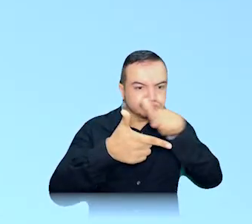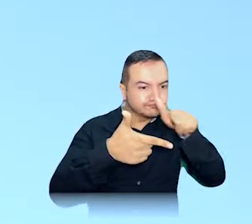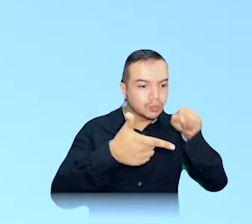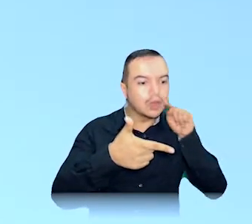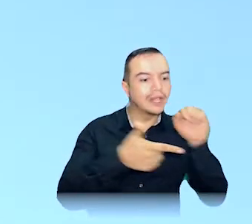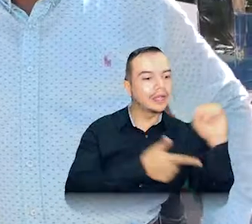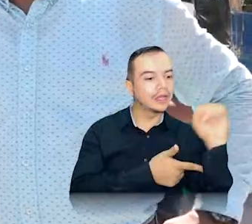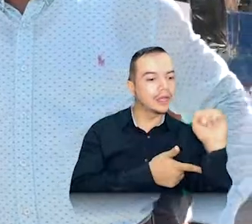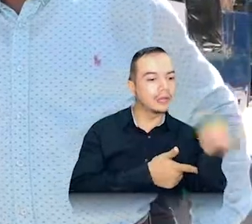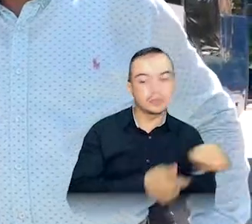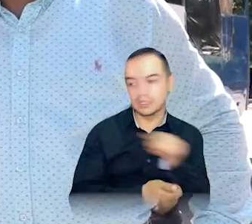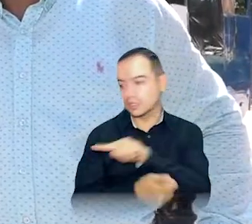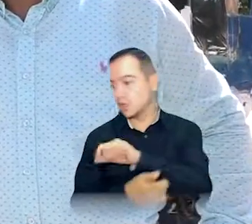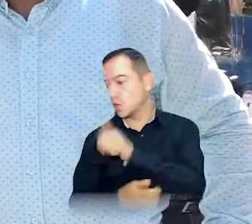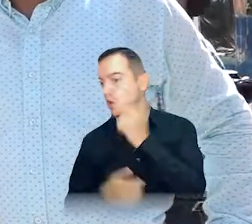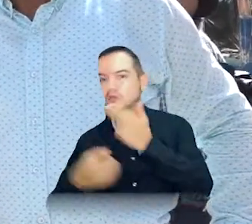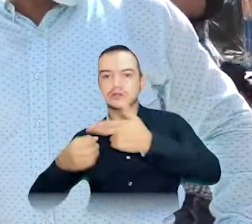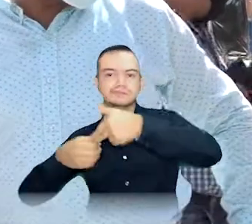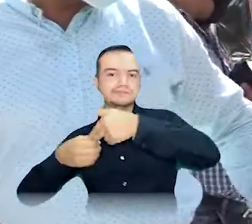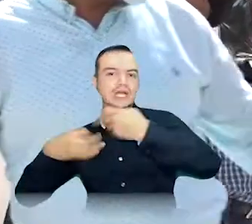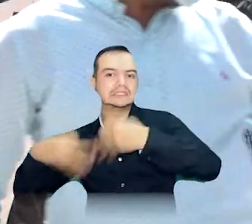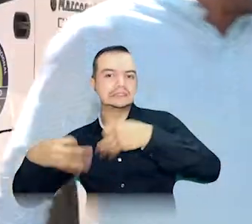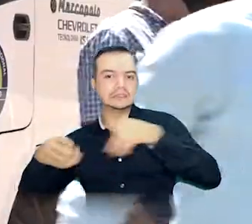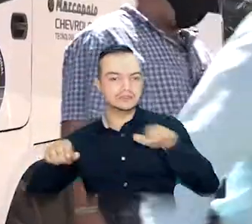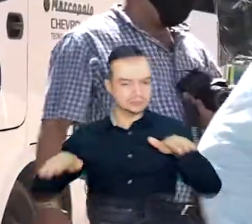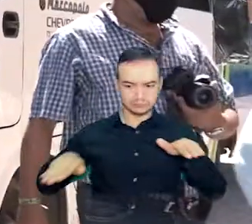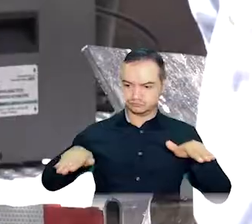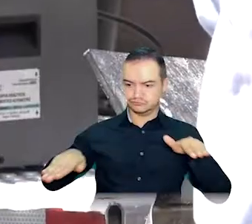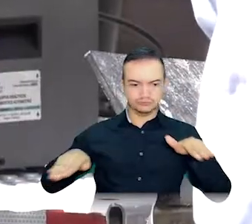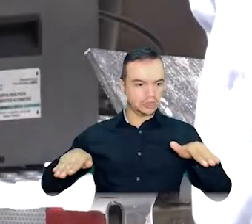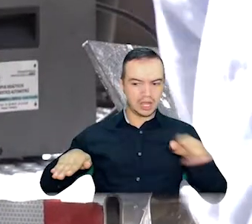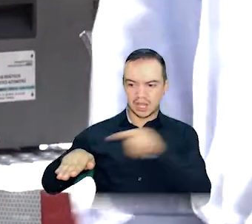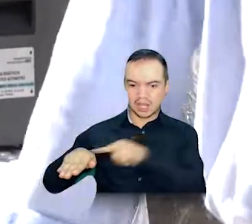con otros vehículos que utilicen otro combustible e